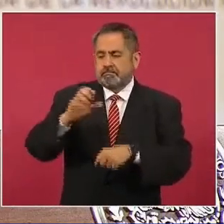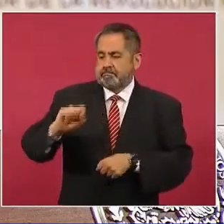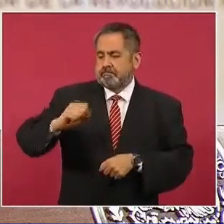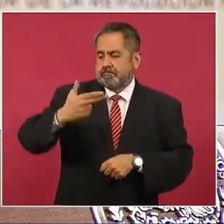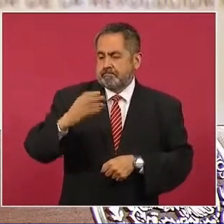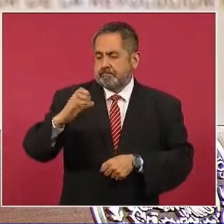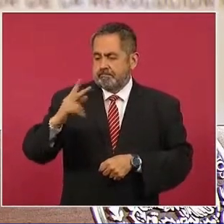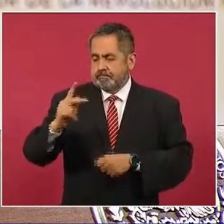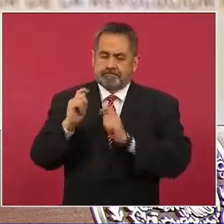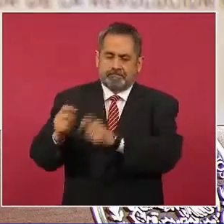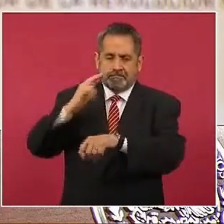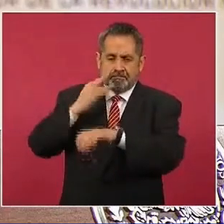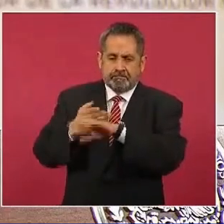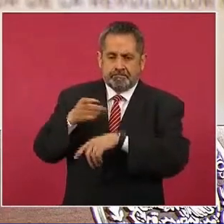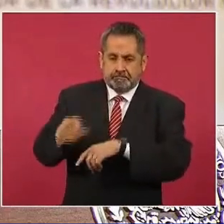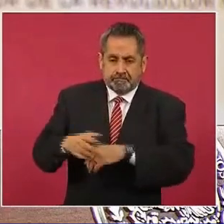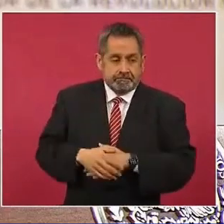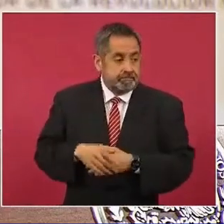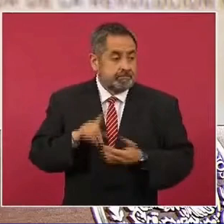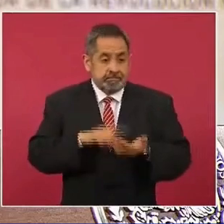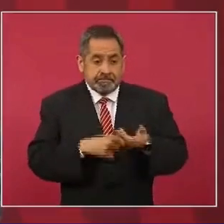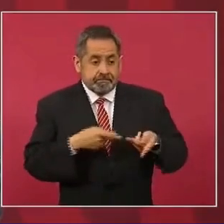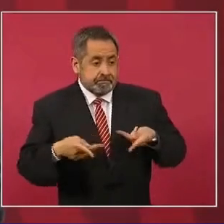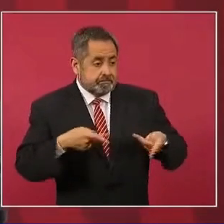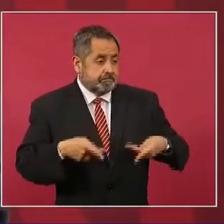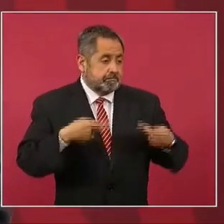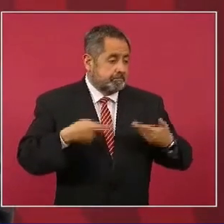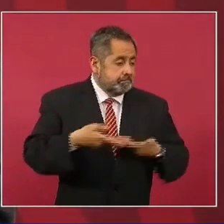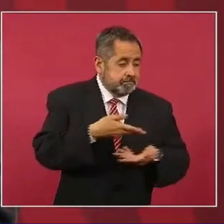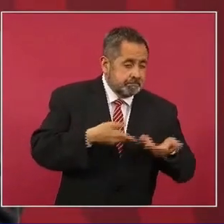Y cuando se lleva a cabo esta operación,